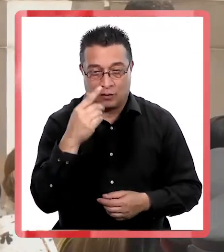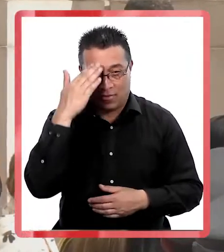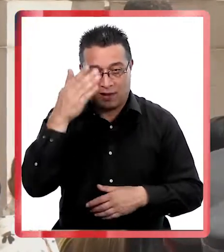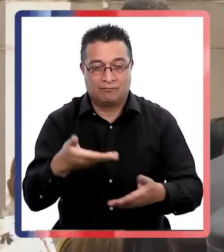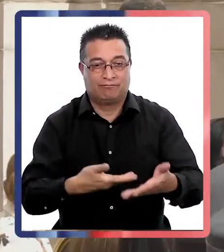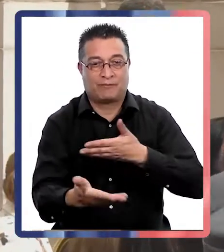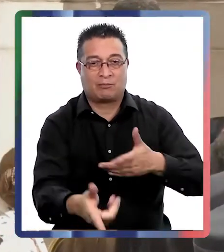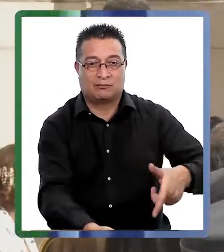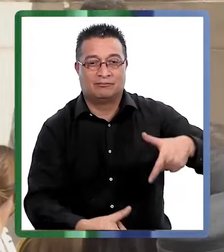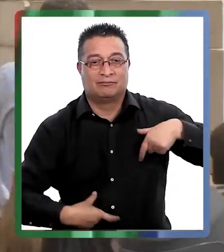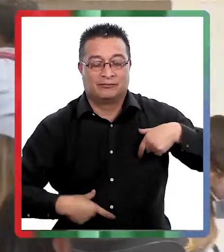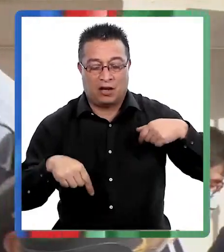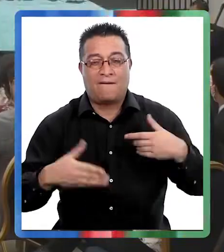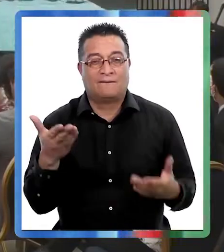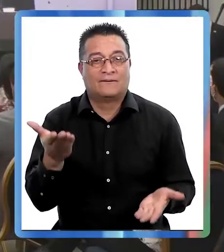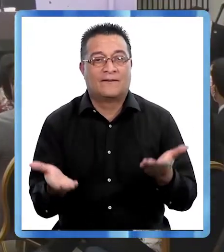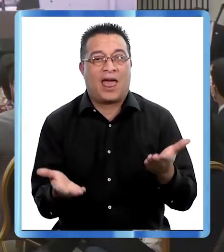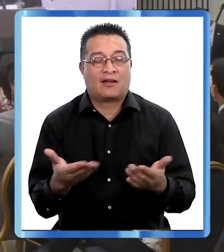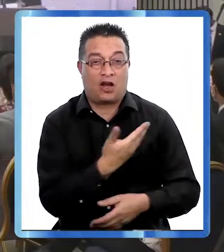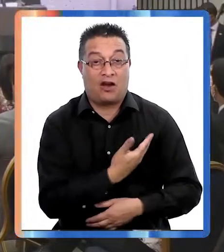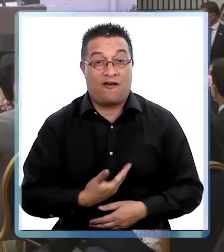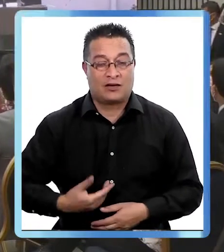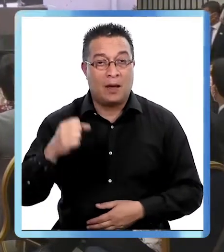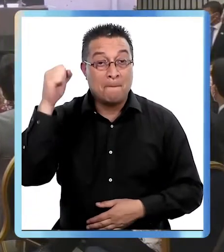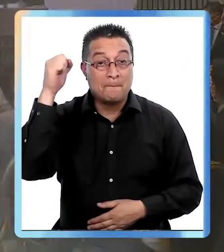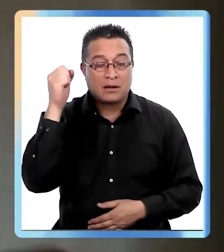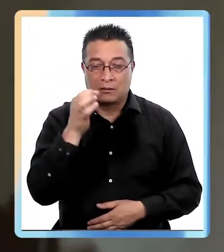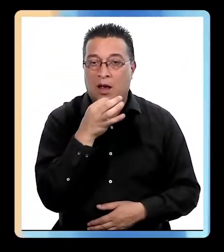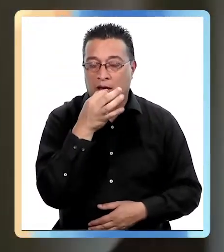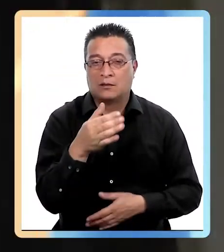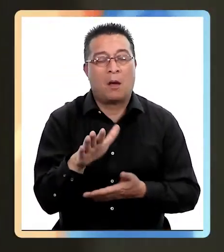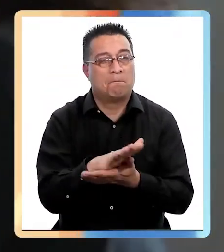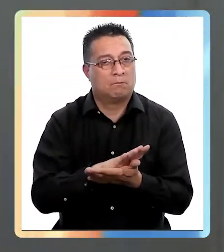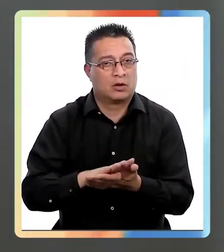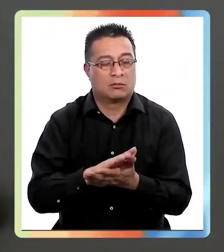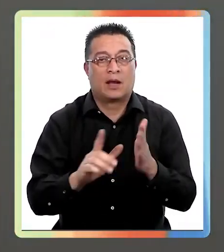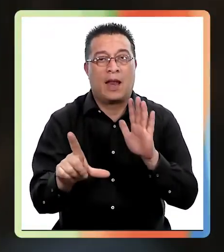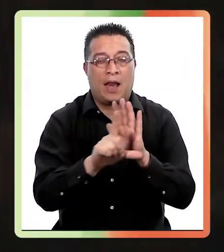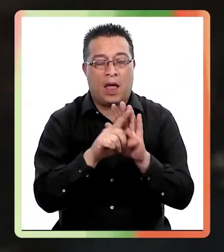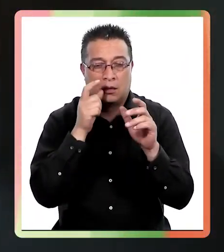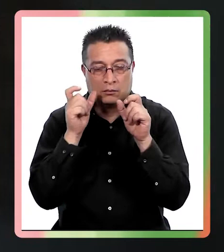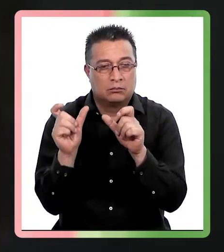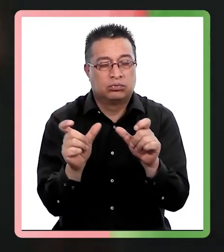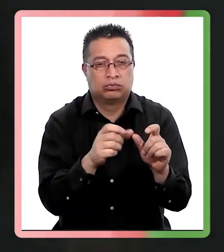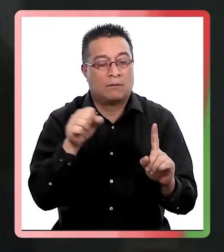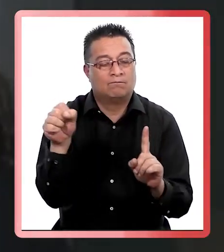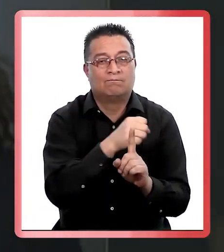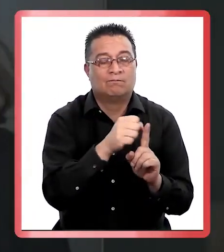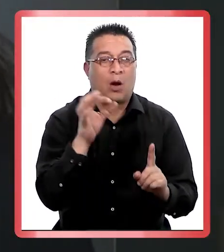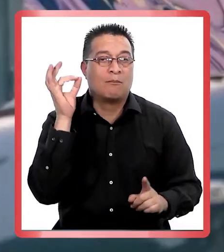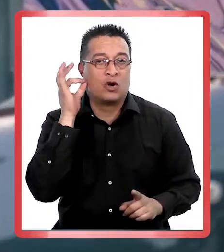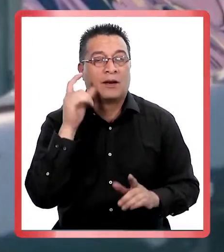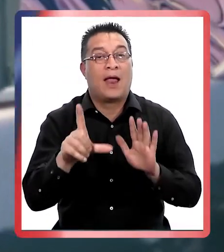para el traspaso de mando y es hora de balances. El gobierno del presidente Piñera destaca, por ejemplo, la ley de monitoreo de los agresores